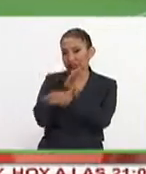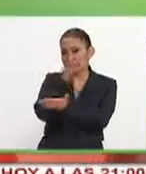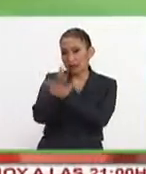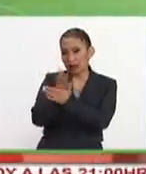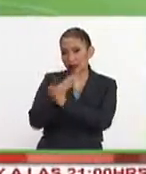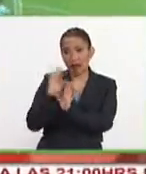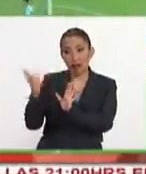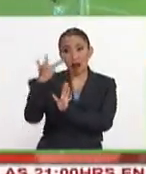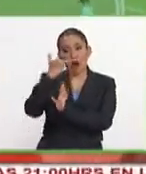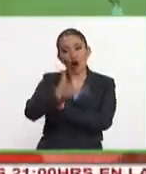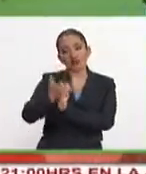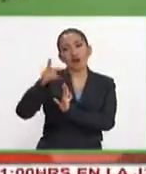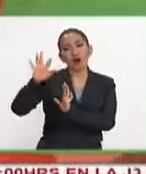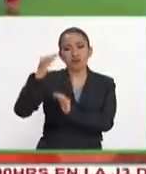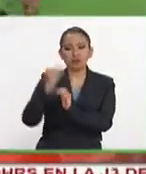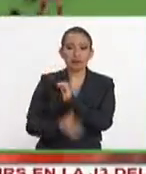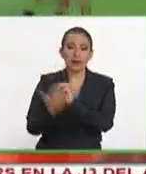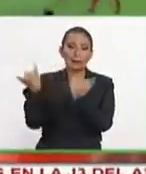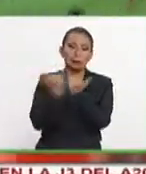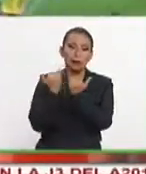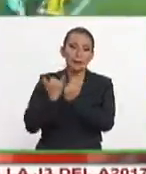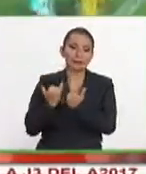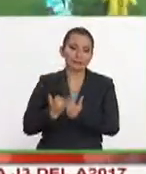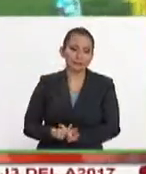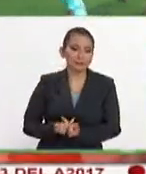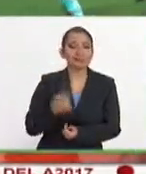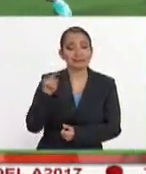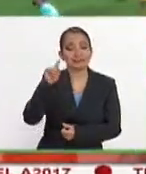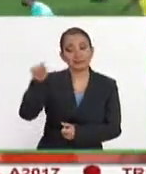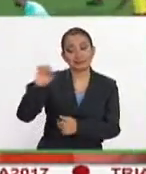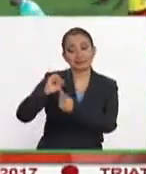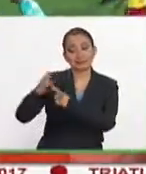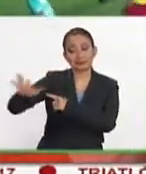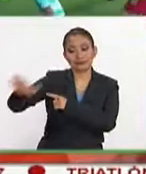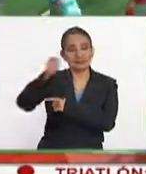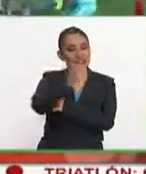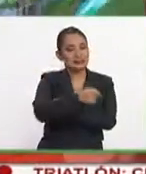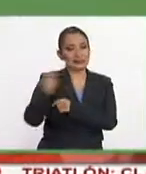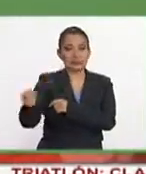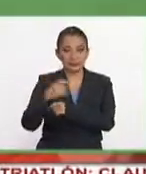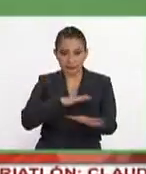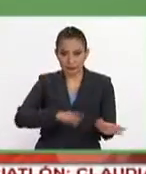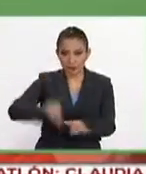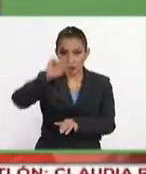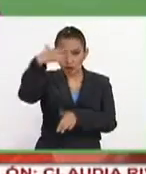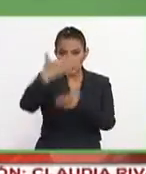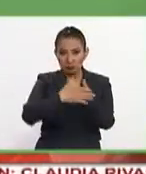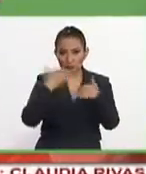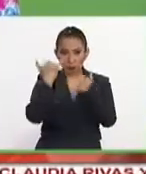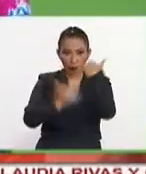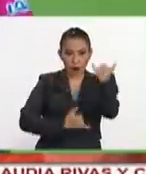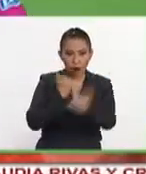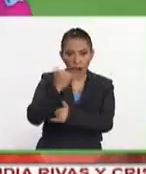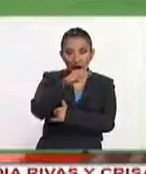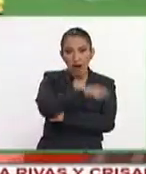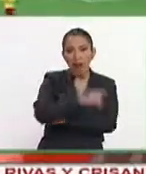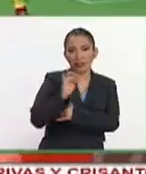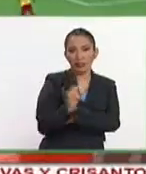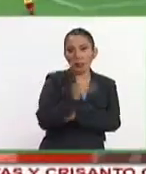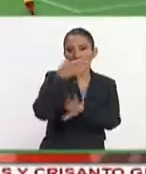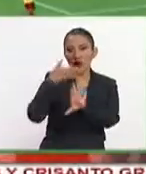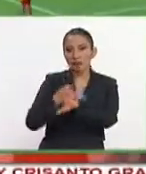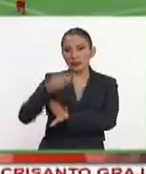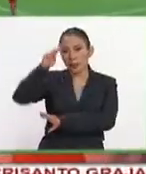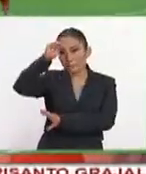liga, aunque 8 de ellas han terminado en empates. Así que ahí está esta situación. El siguiente encuentro del día será el de Tijuana